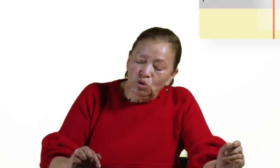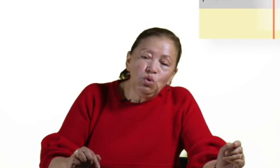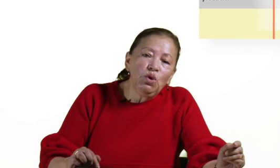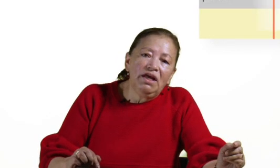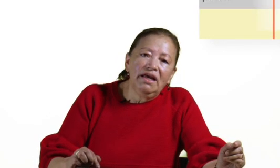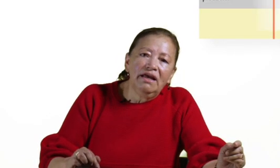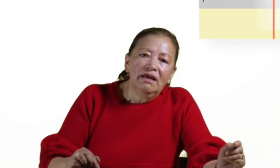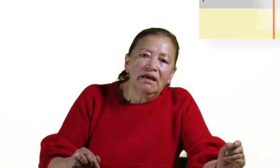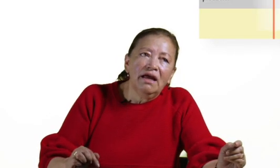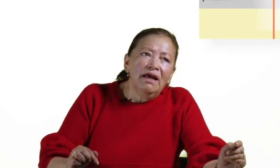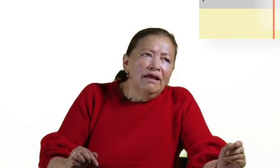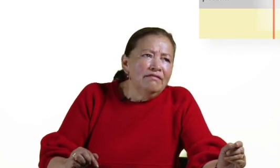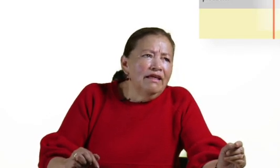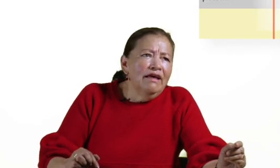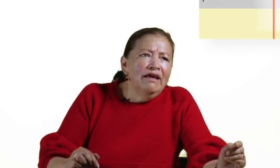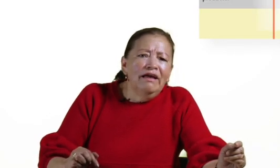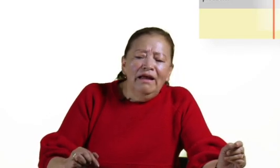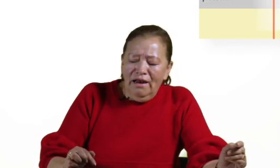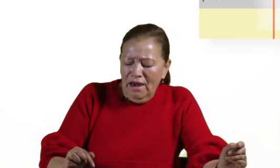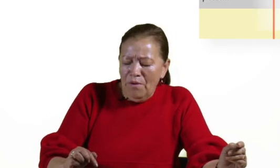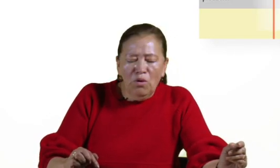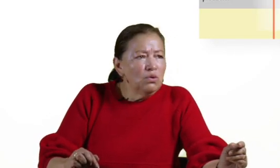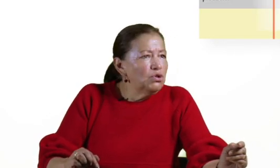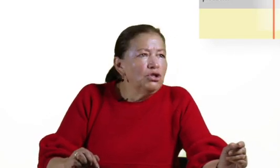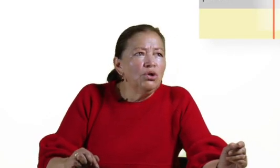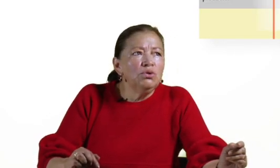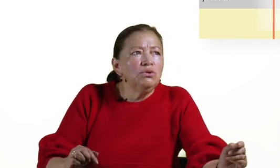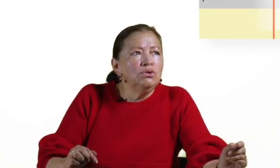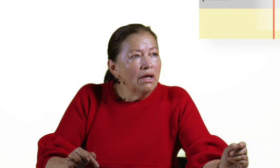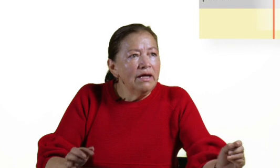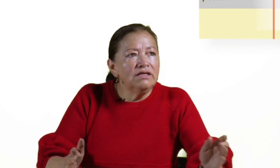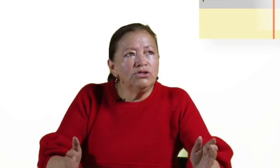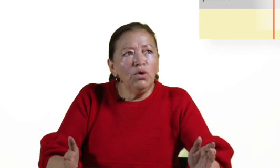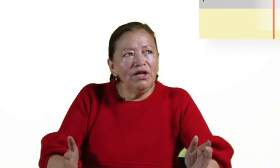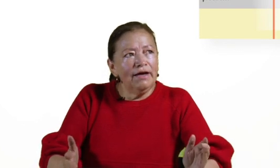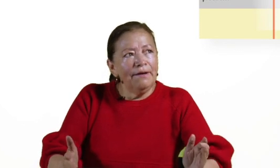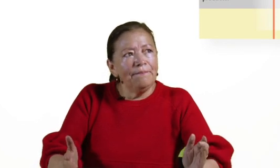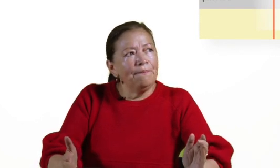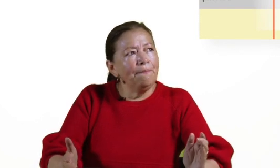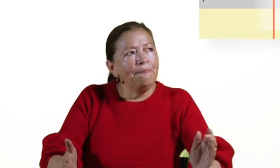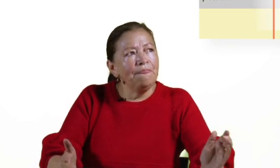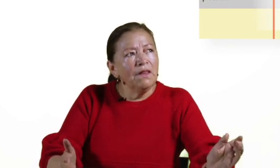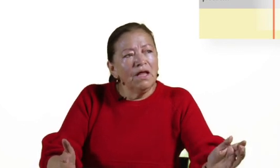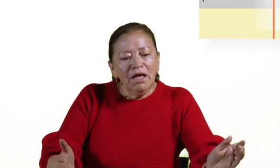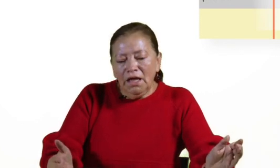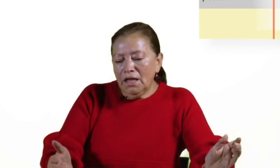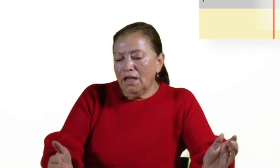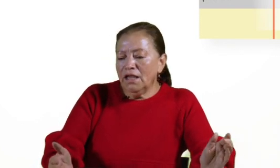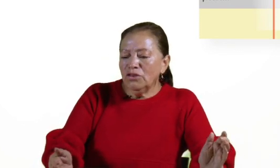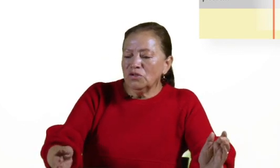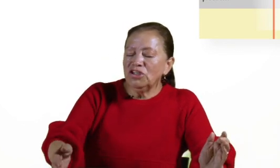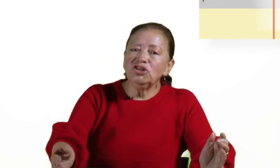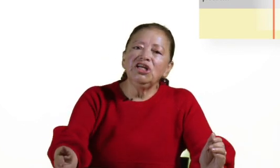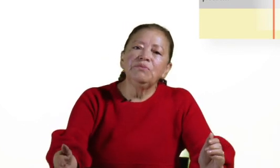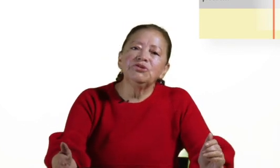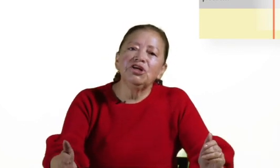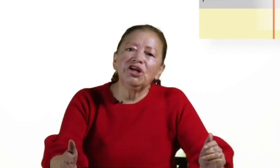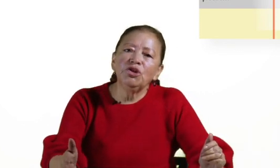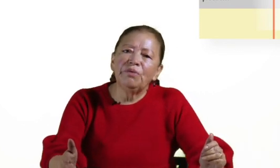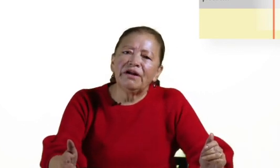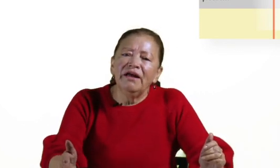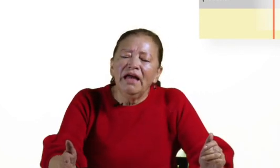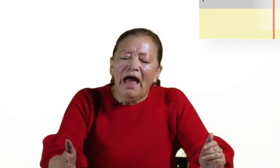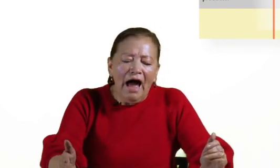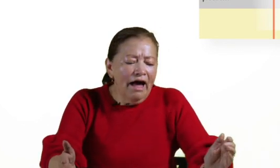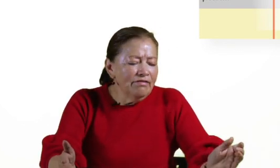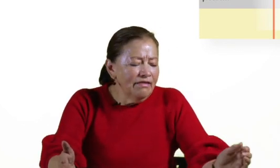Eso surge de la evolución histórica y entonces nos tenemos que